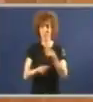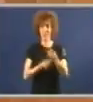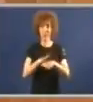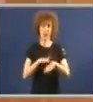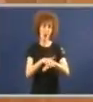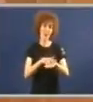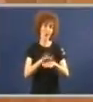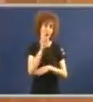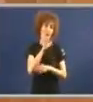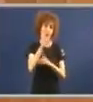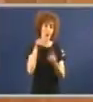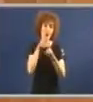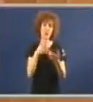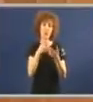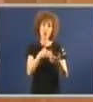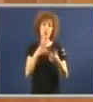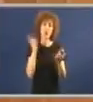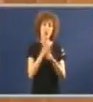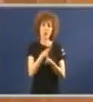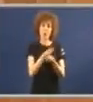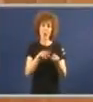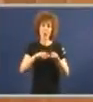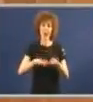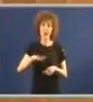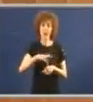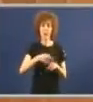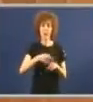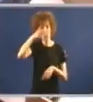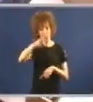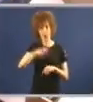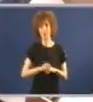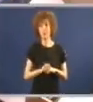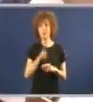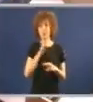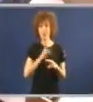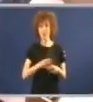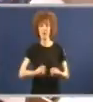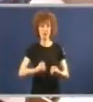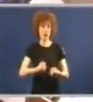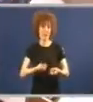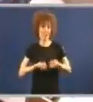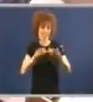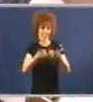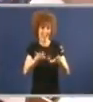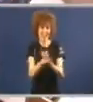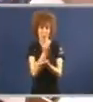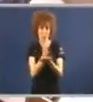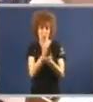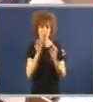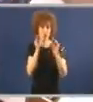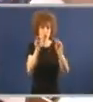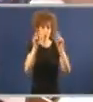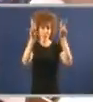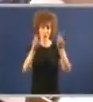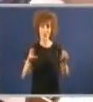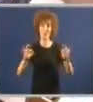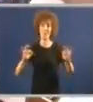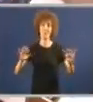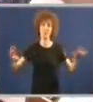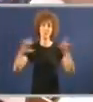violencia de xénero no medio rural. Fortalecer e fornecer cursos de formación sobre temas vinculados